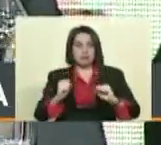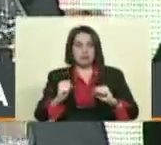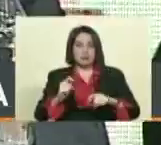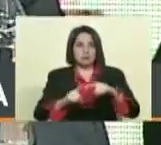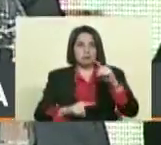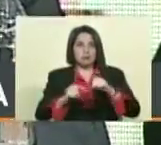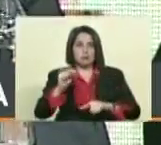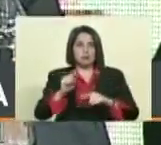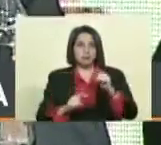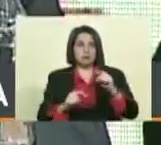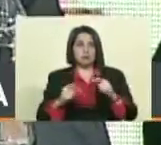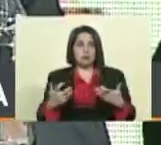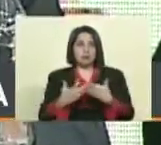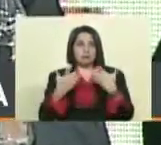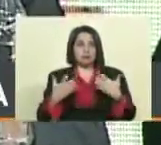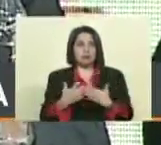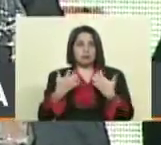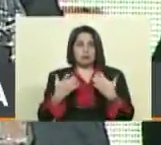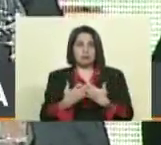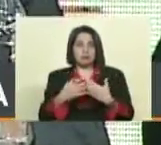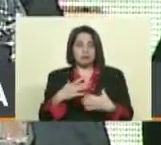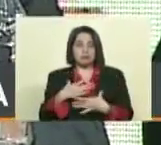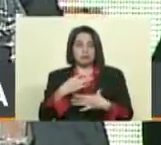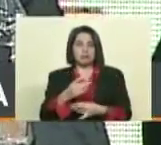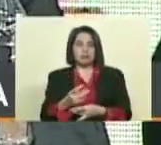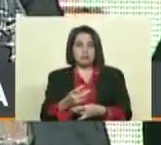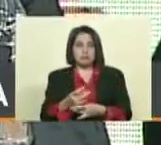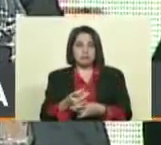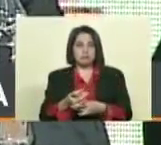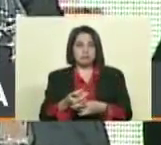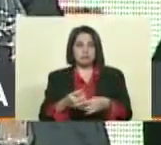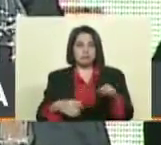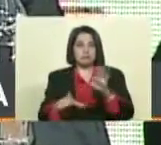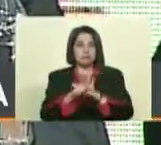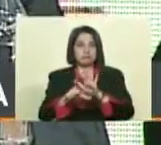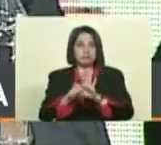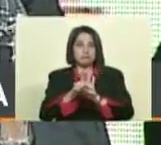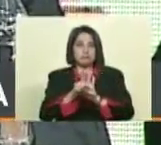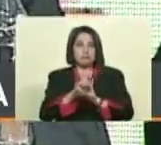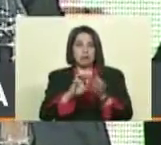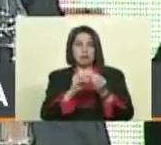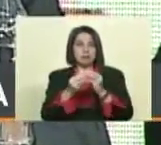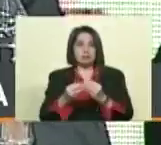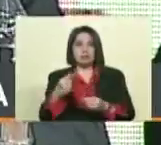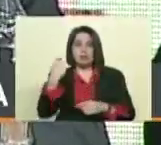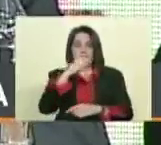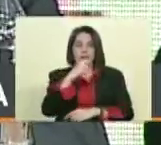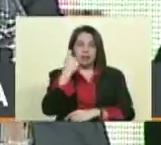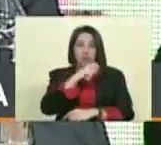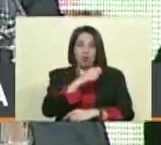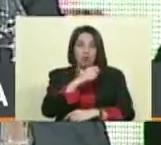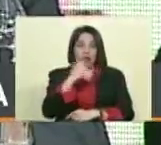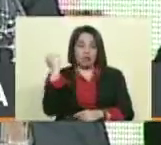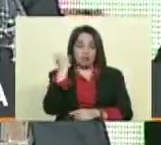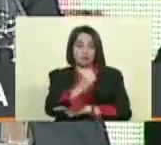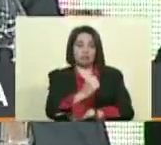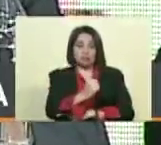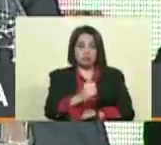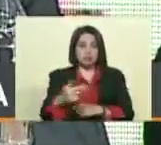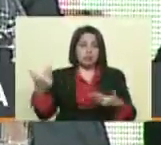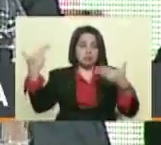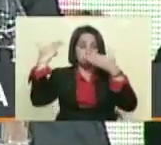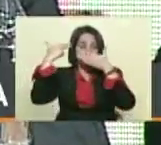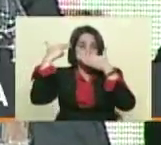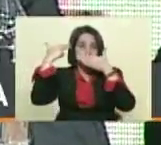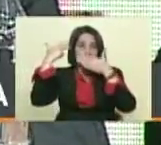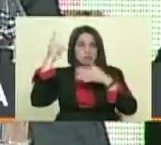la lucha contra el flagelo de los delitos, de la corrupción, de la droga, por supuesto, del homicidio y del secuestro. Y